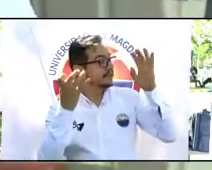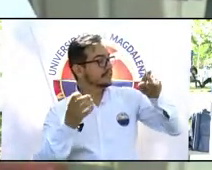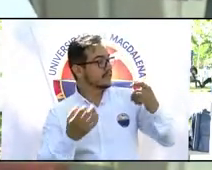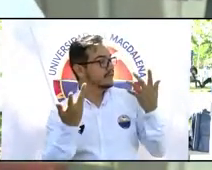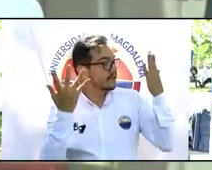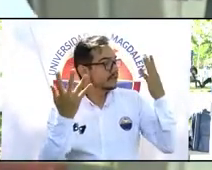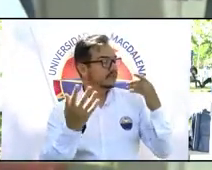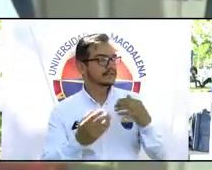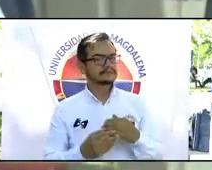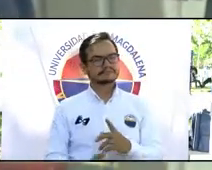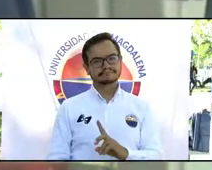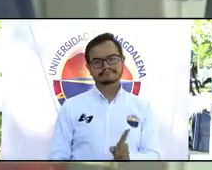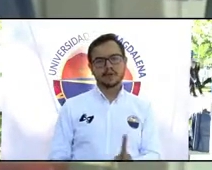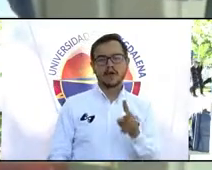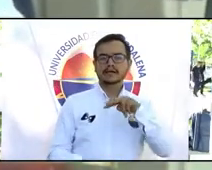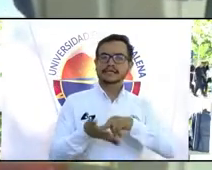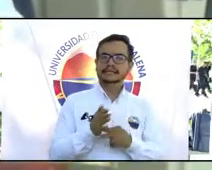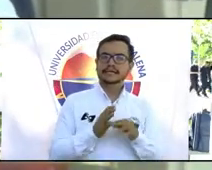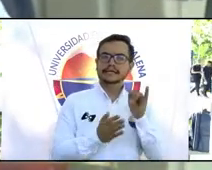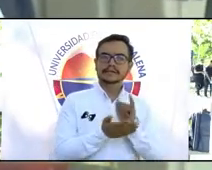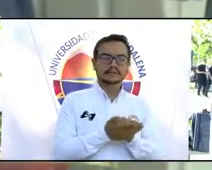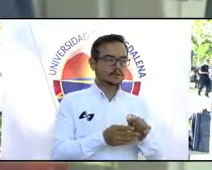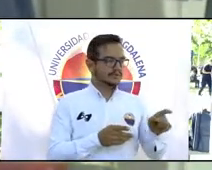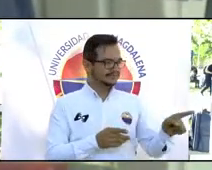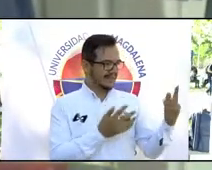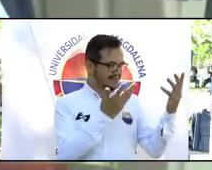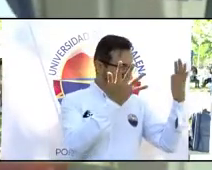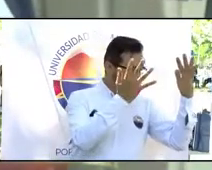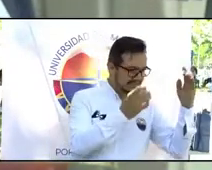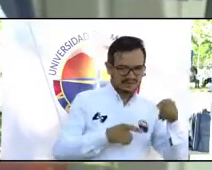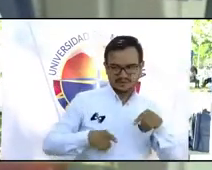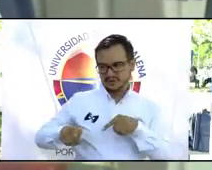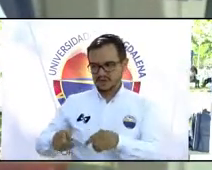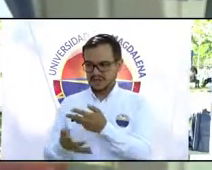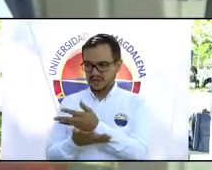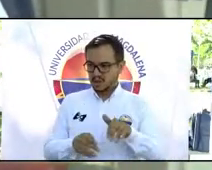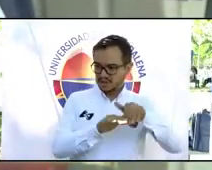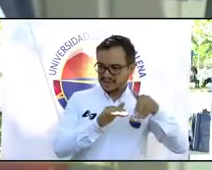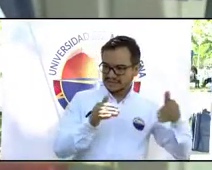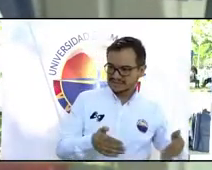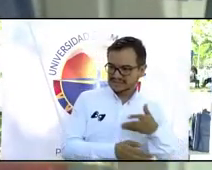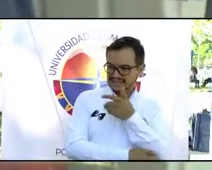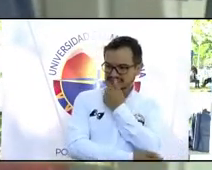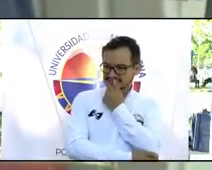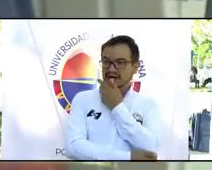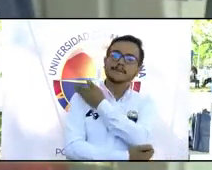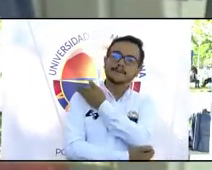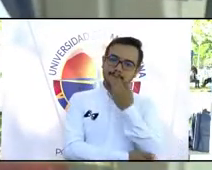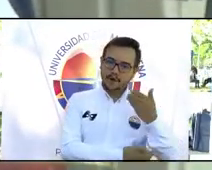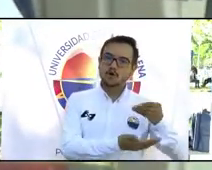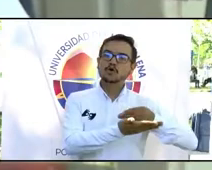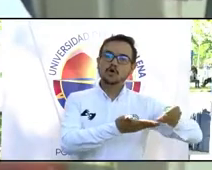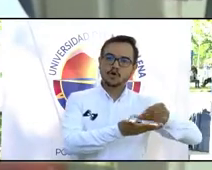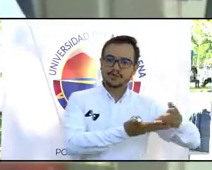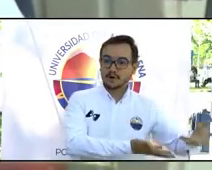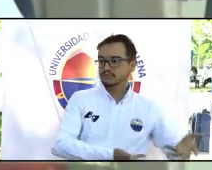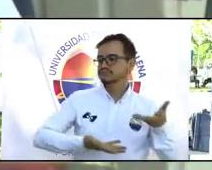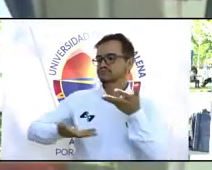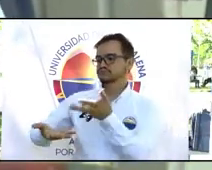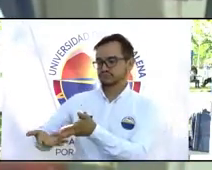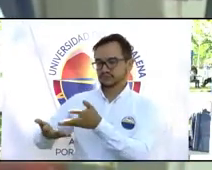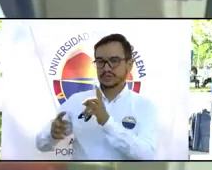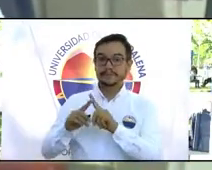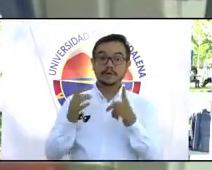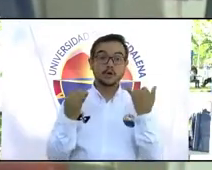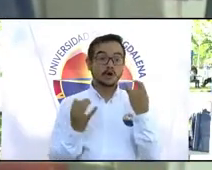fiesta y los equipos que necesitan en la clínica o en la preclínica, creo que es más pertinente la inversión en equipos. Sin embargo, este año, a pesar